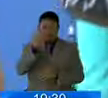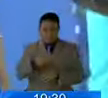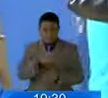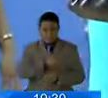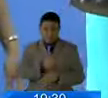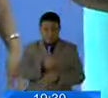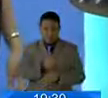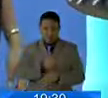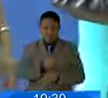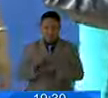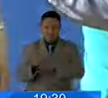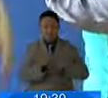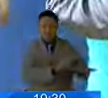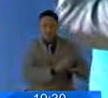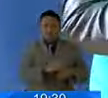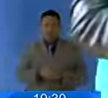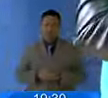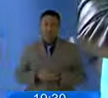cabida.